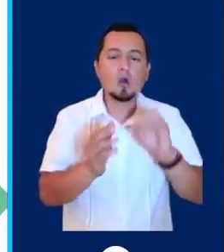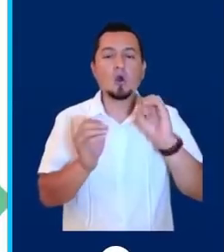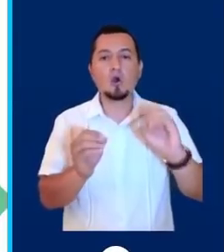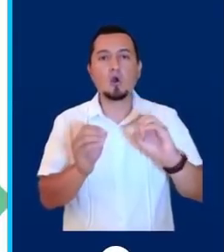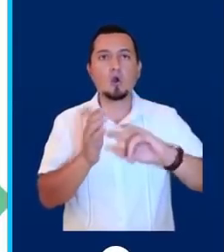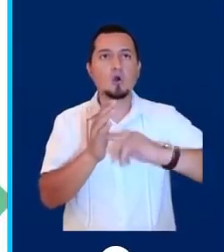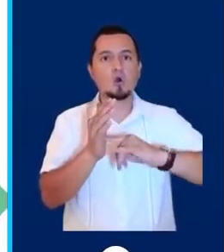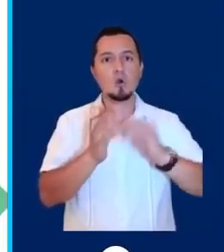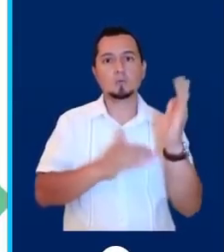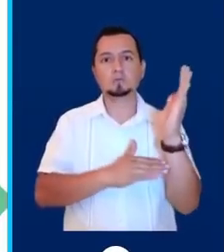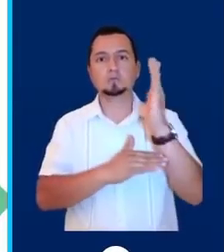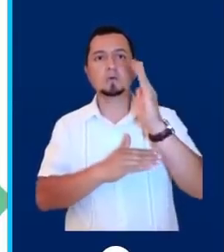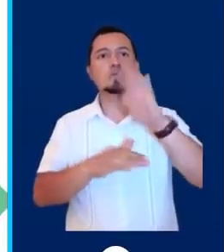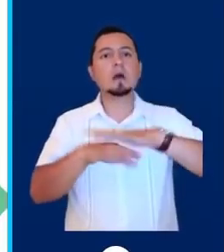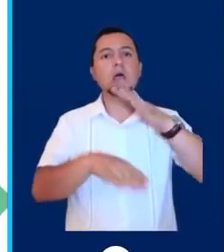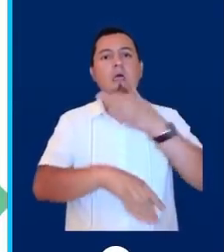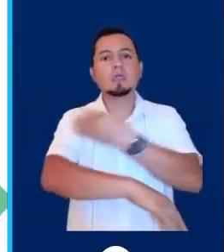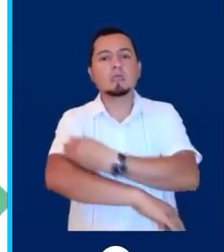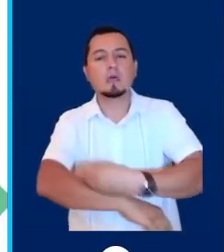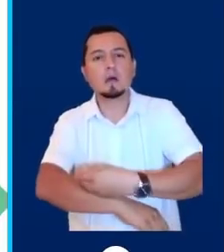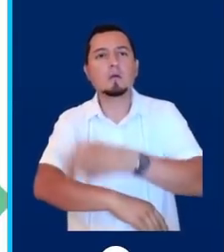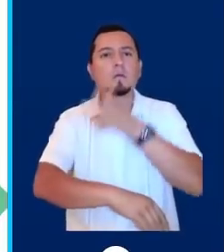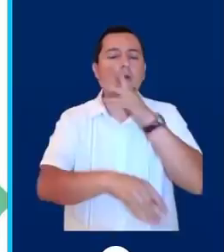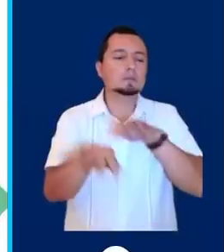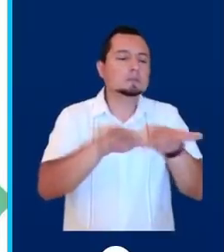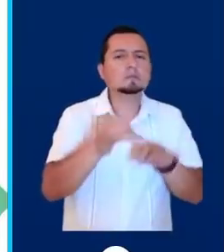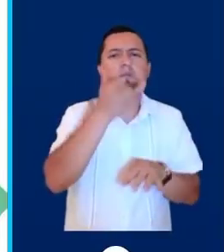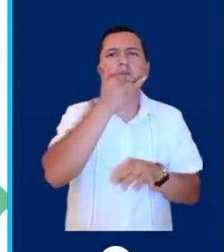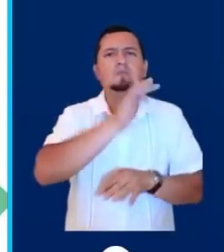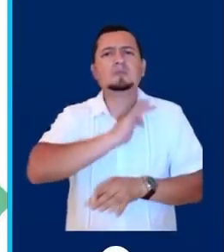fuera en los extremos para que los papás que trabajan